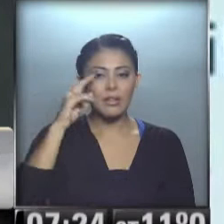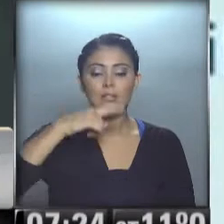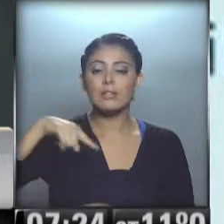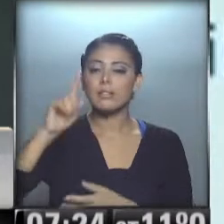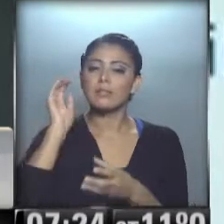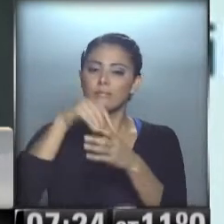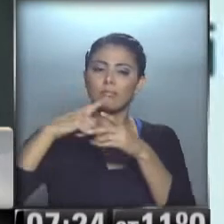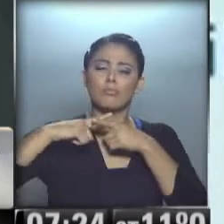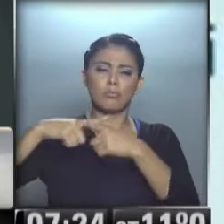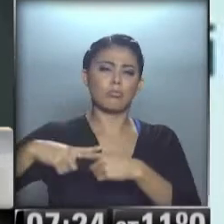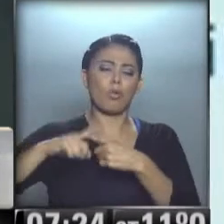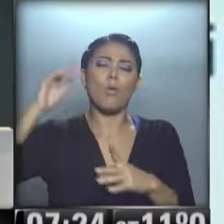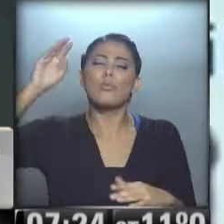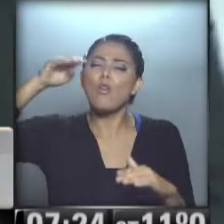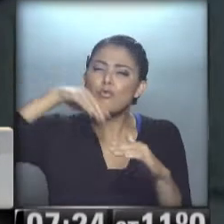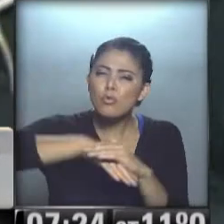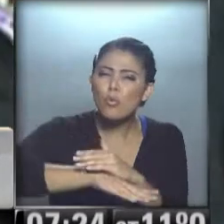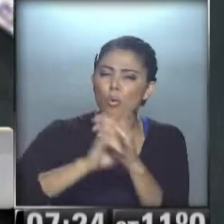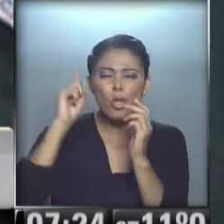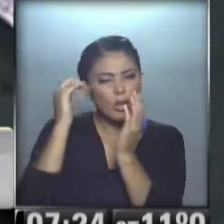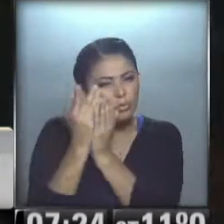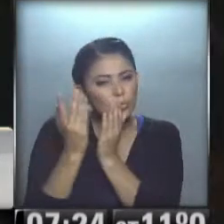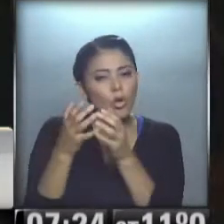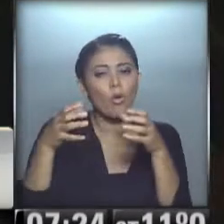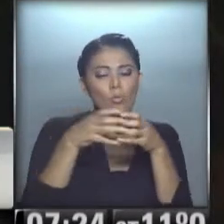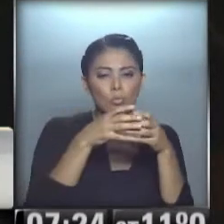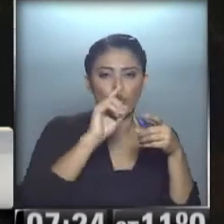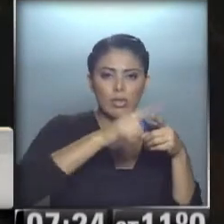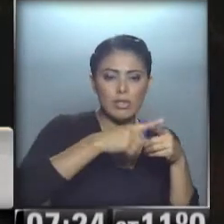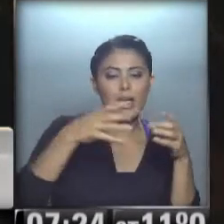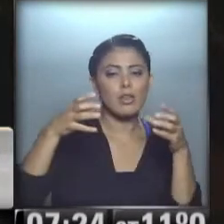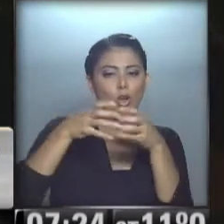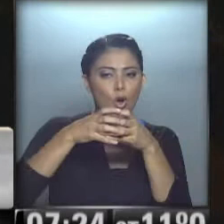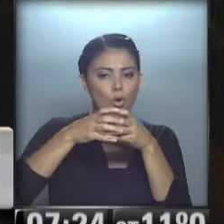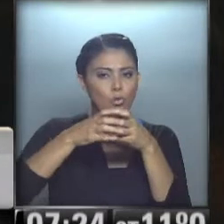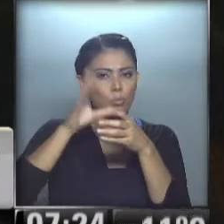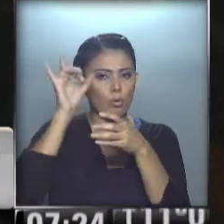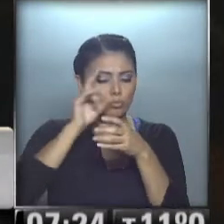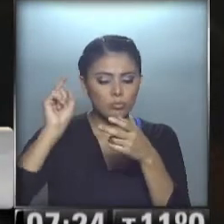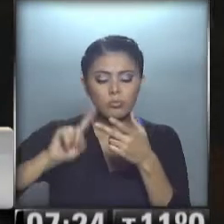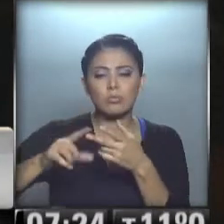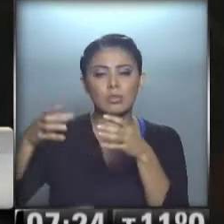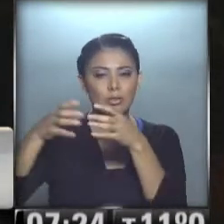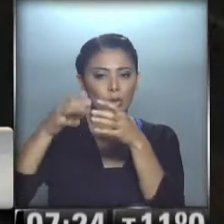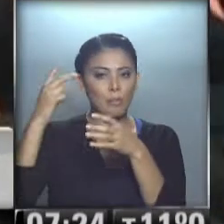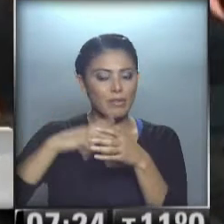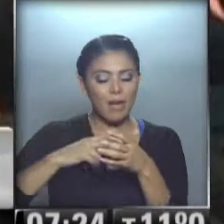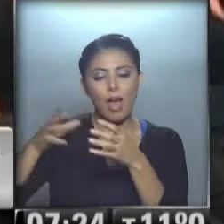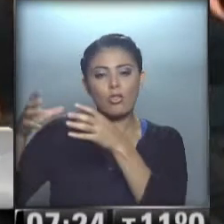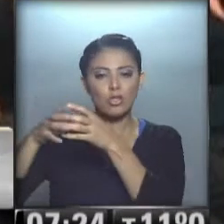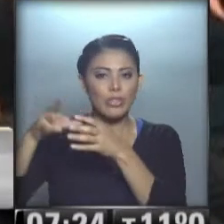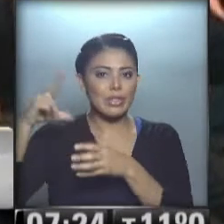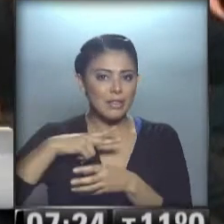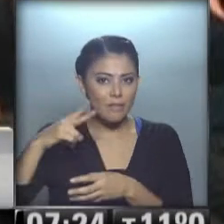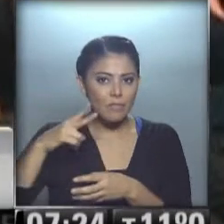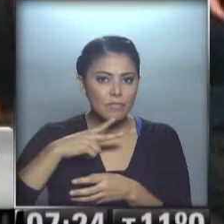un debate muy profundo con la comunidad técnica, con la comunidad académica, con el sector privado, con la sociedad civil y, por